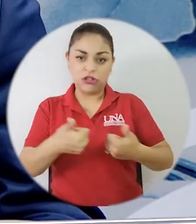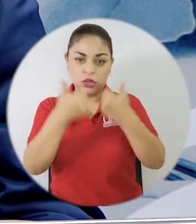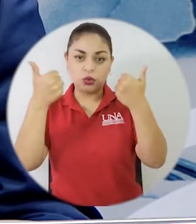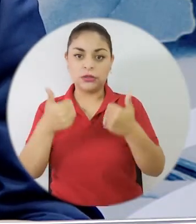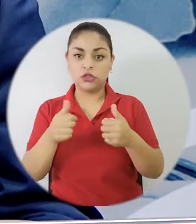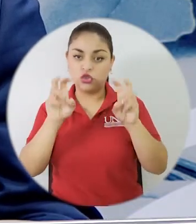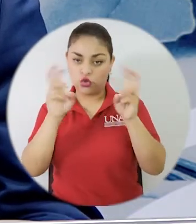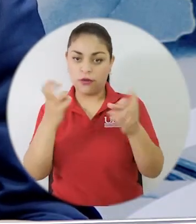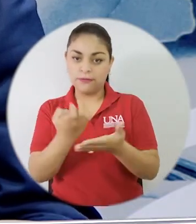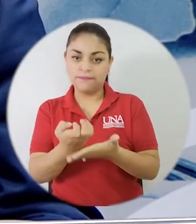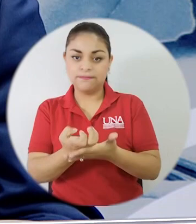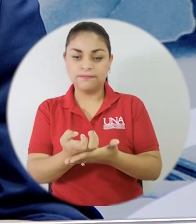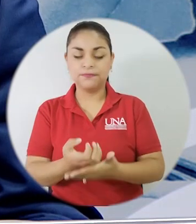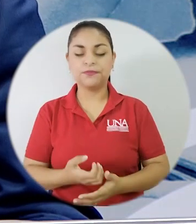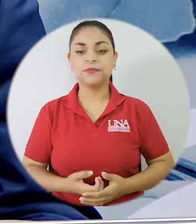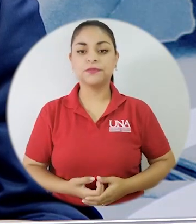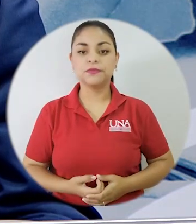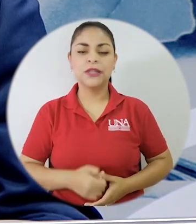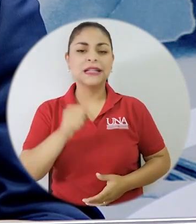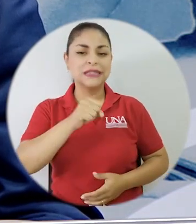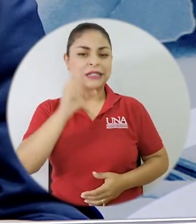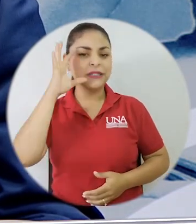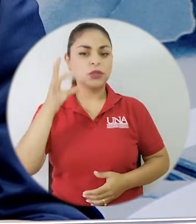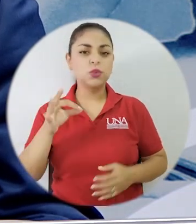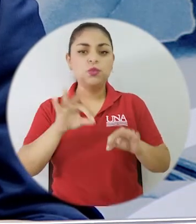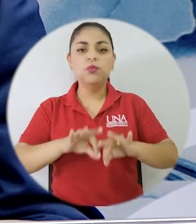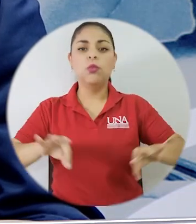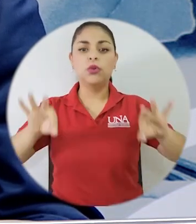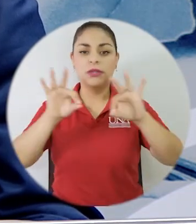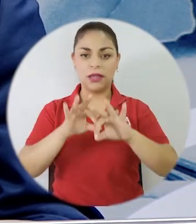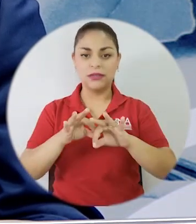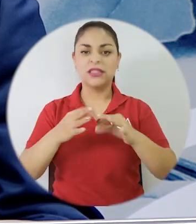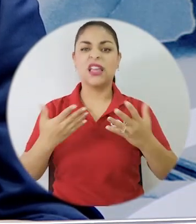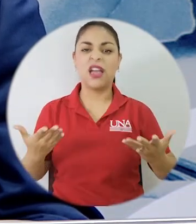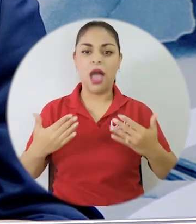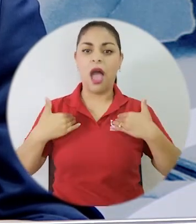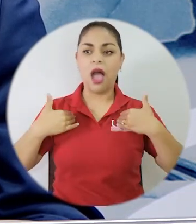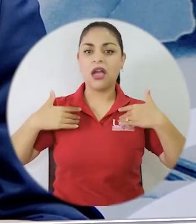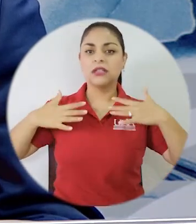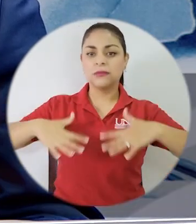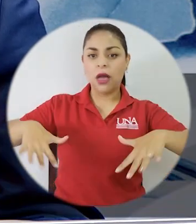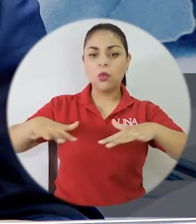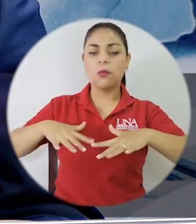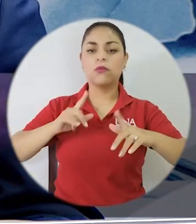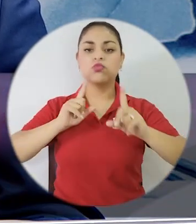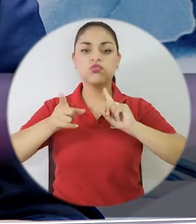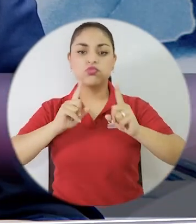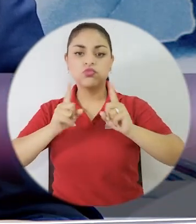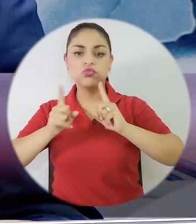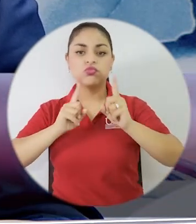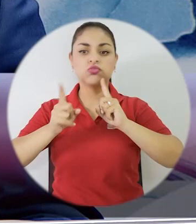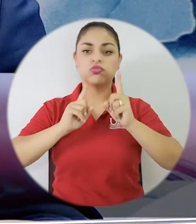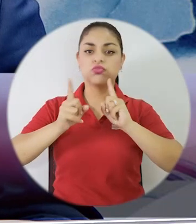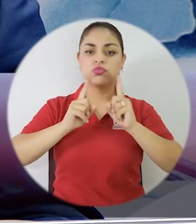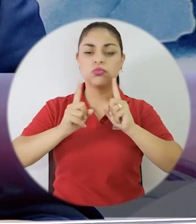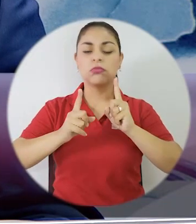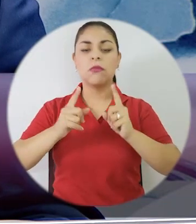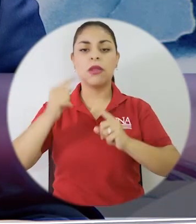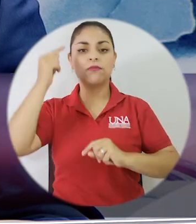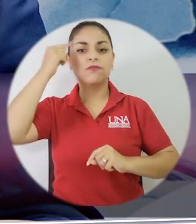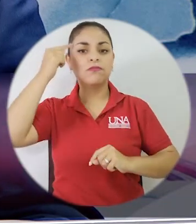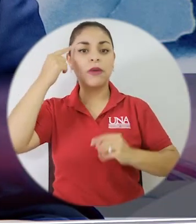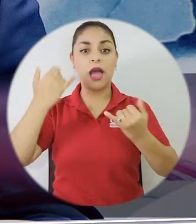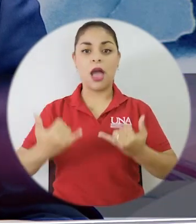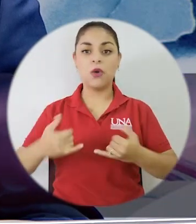que es muy importante abrir espacios de diálogo, espacios de concertación en un